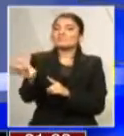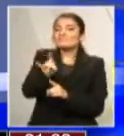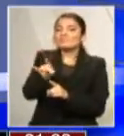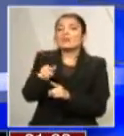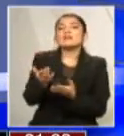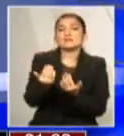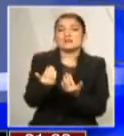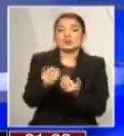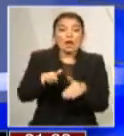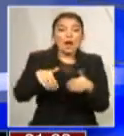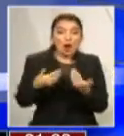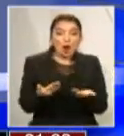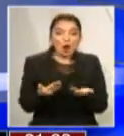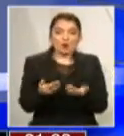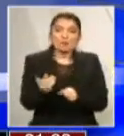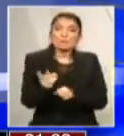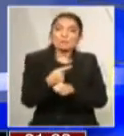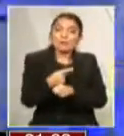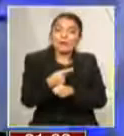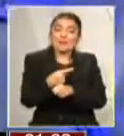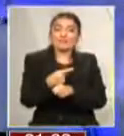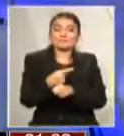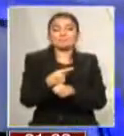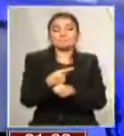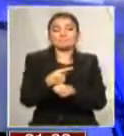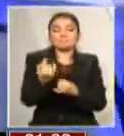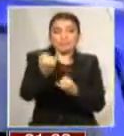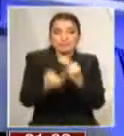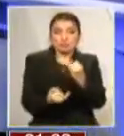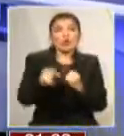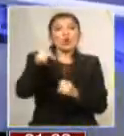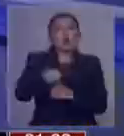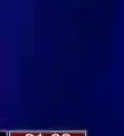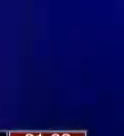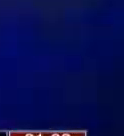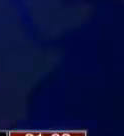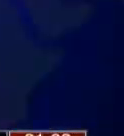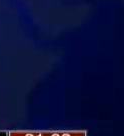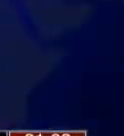Esa hora está pronta a llegar. Hoy, en CNN Prime.